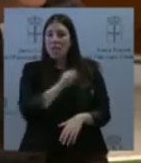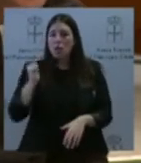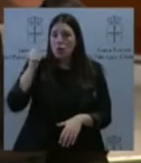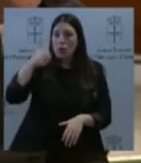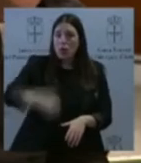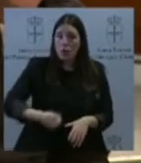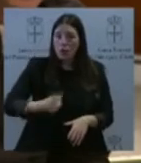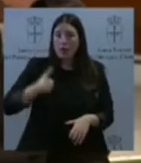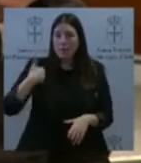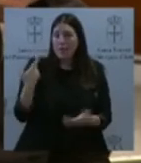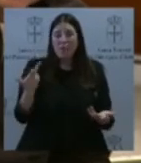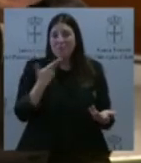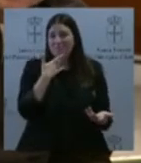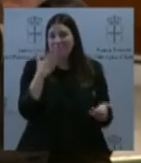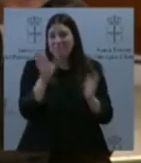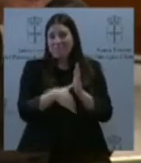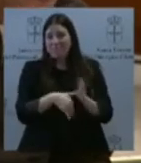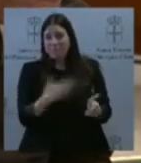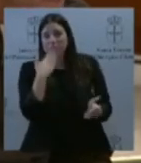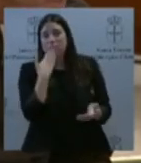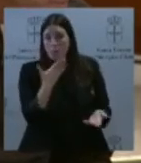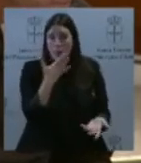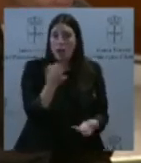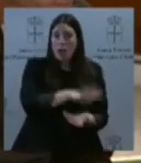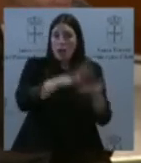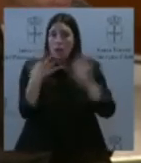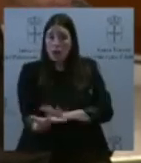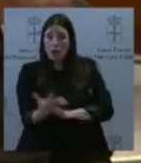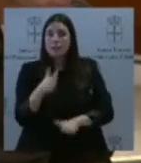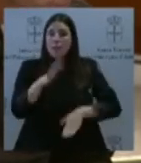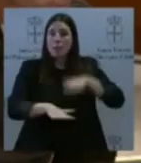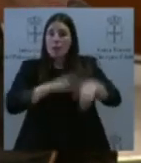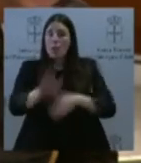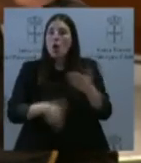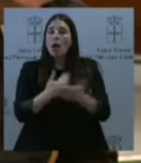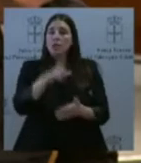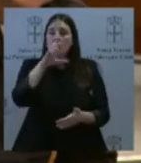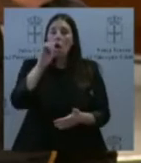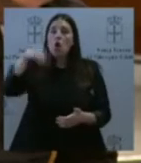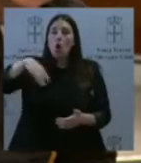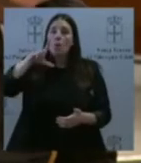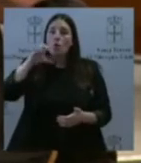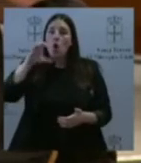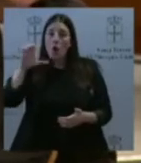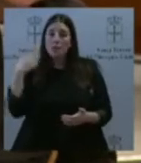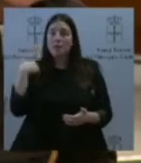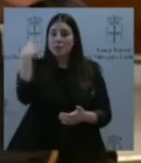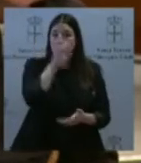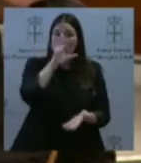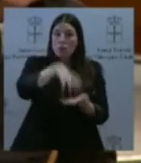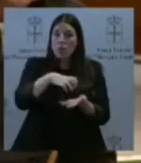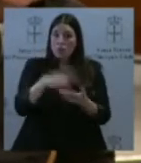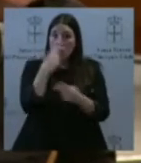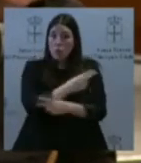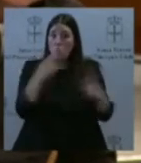caminando hacia la LOMLOE? Esa ley que sabe usted que, tal y como están dotados los centros públicos asturianos, no va a poder llevarse a cabo, usted lo sabe,